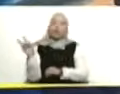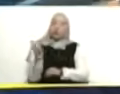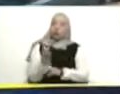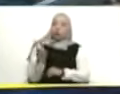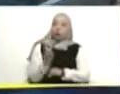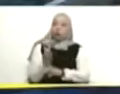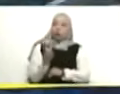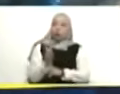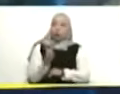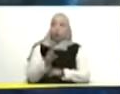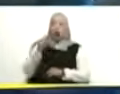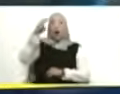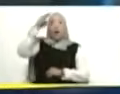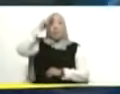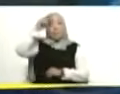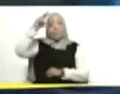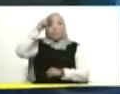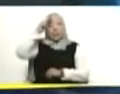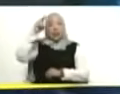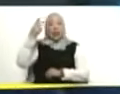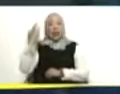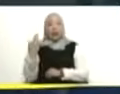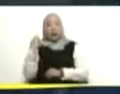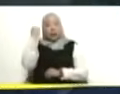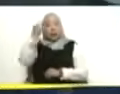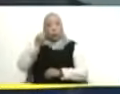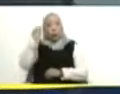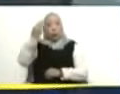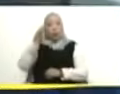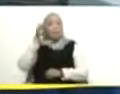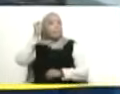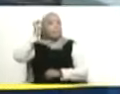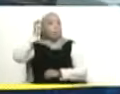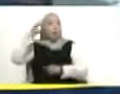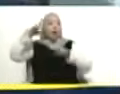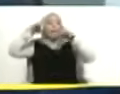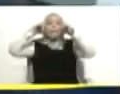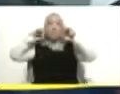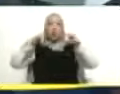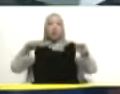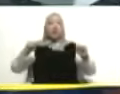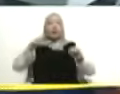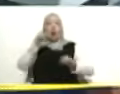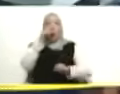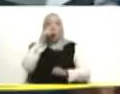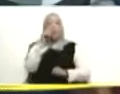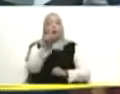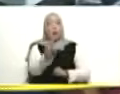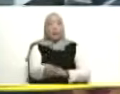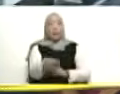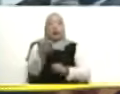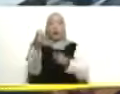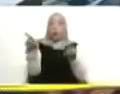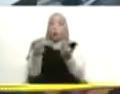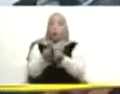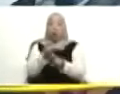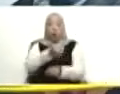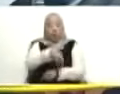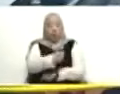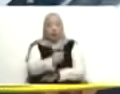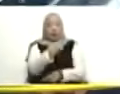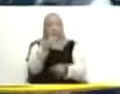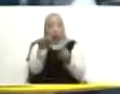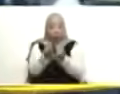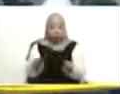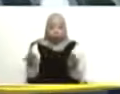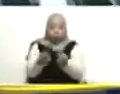Con profesionales venezolanos. Mentes y manos venezolanas. Aquí están, miren, mujeres profesionales, hombres profesionales, formados en universidades venezolanas, que